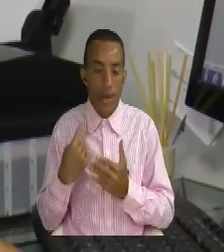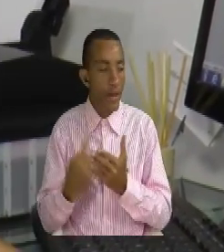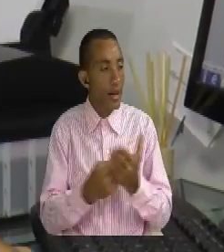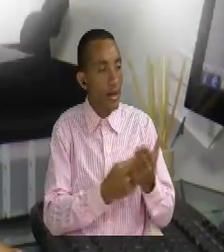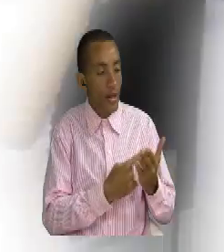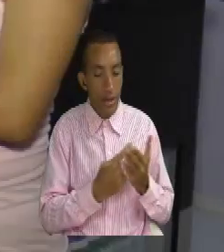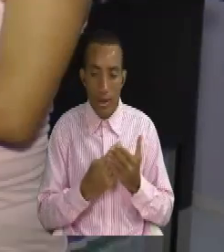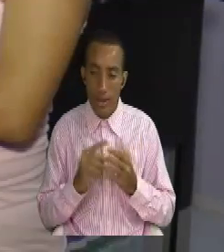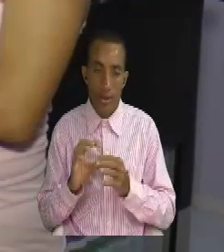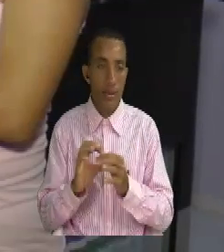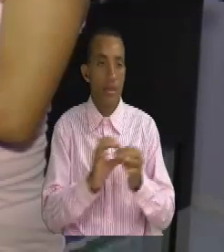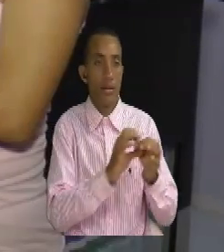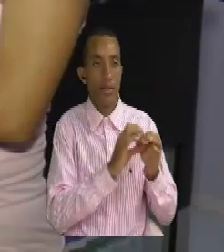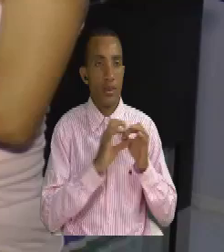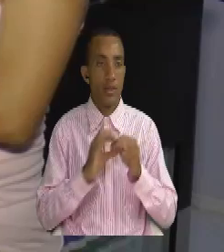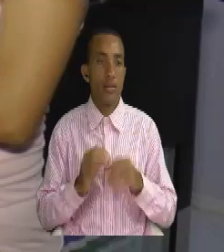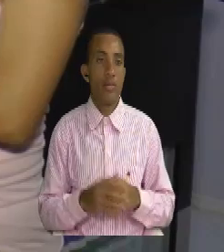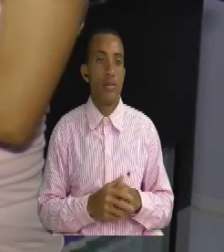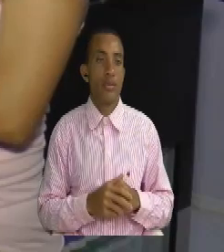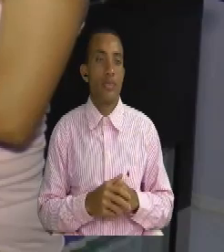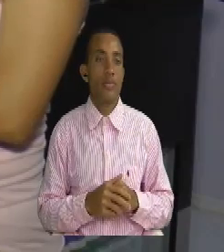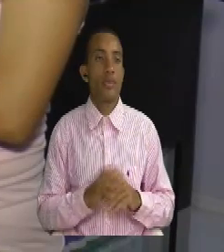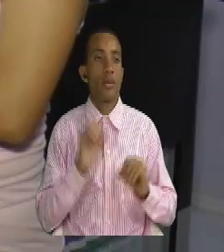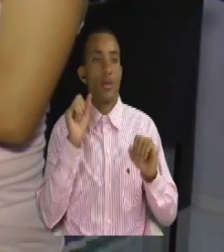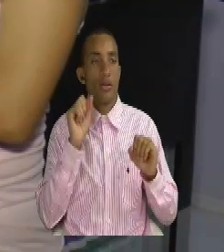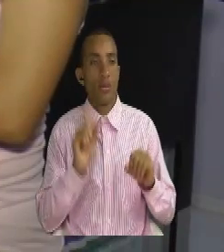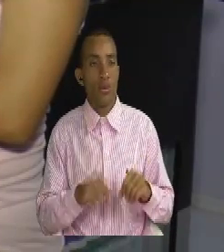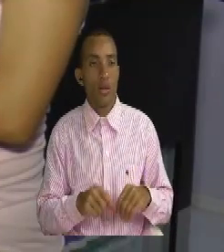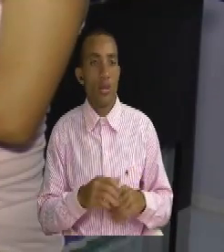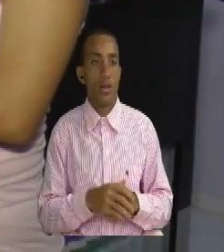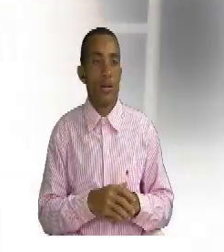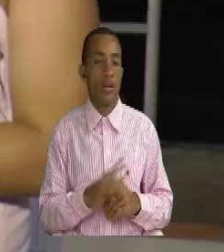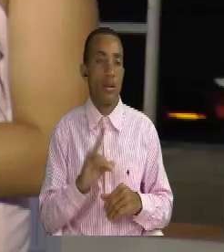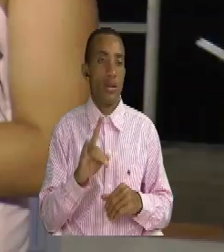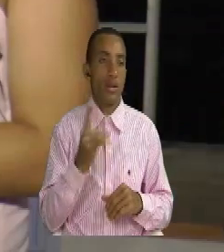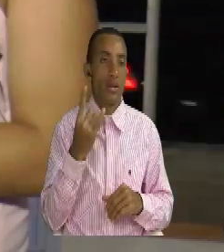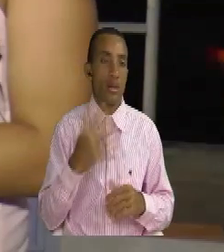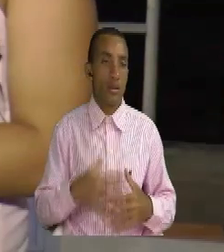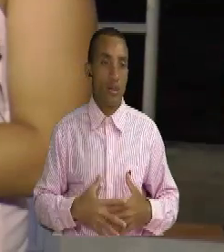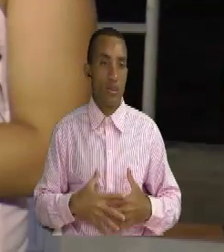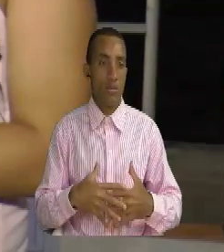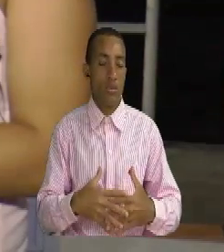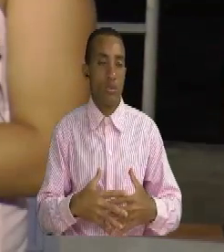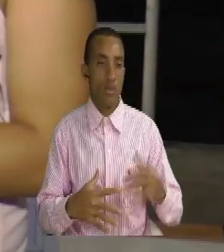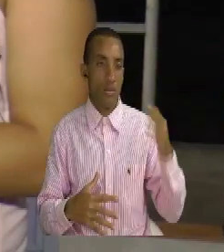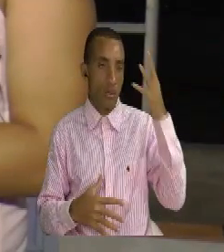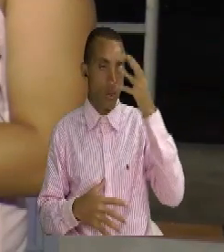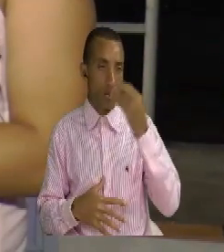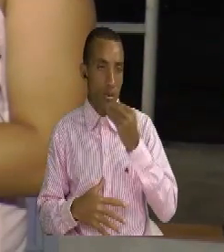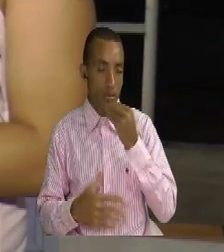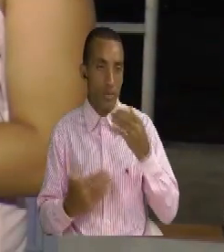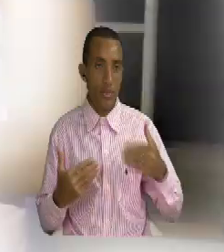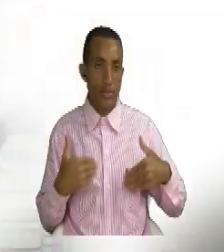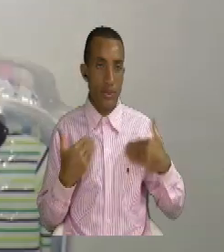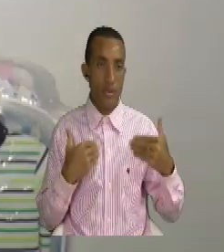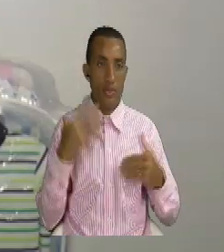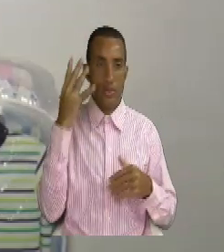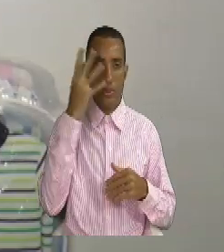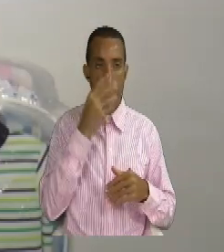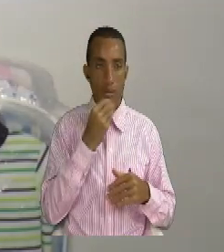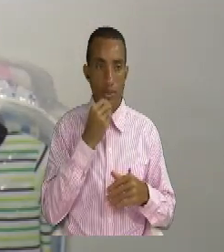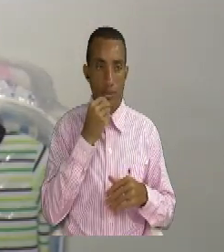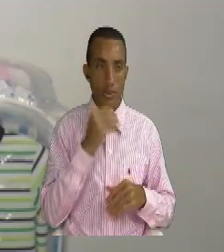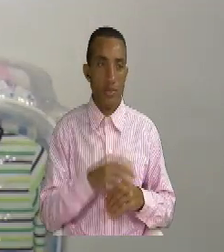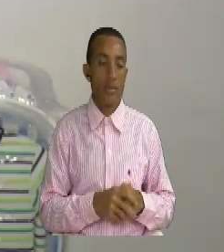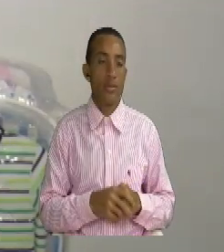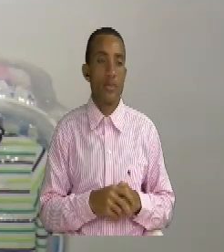con ellas y buscar un lugar donde puedan estar, aparte de su embarazo, estar más bonitas, para sentirse agradables, y pues esa es la idea como tal,